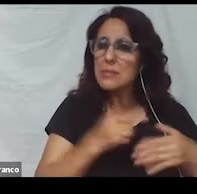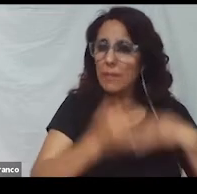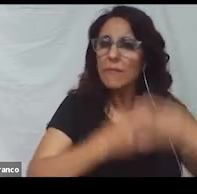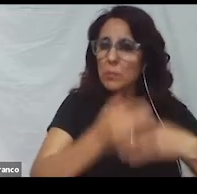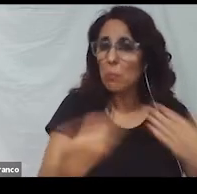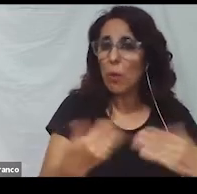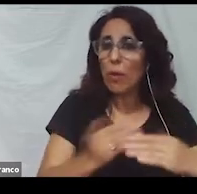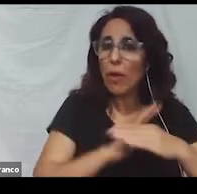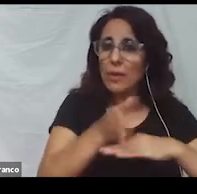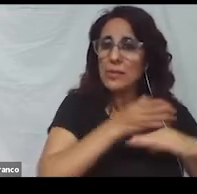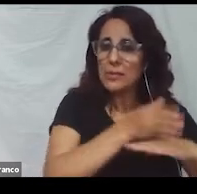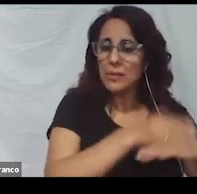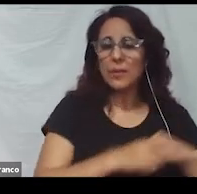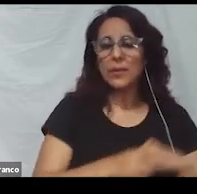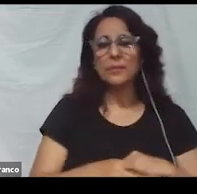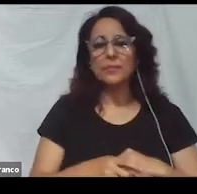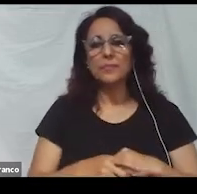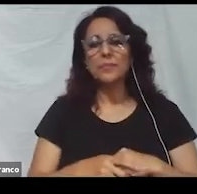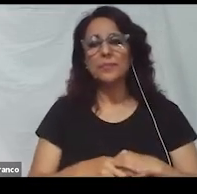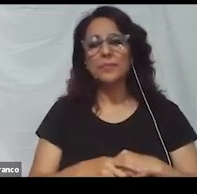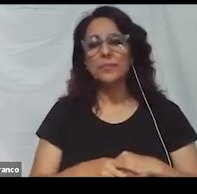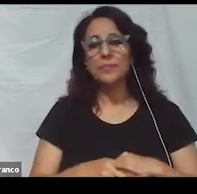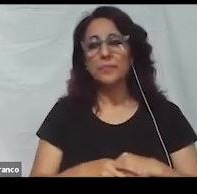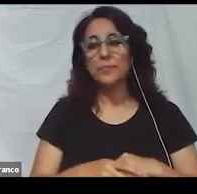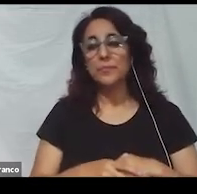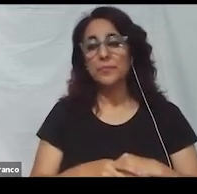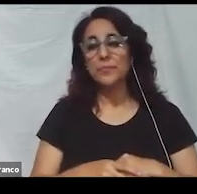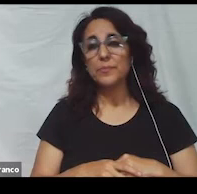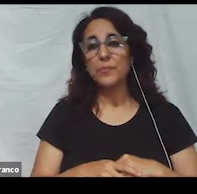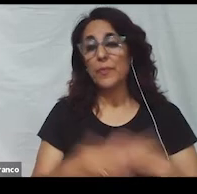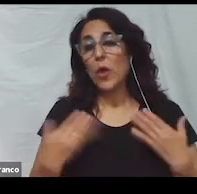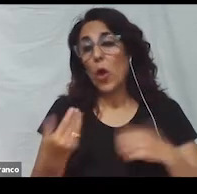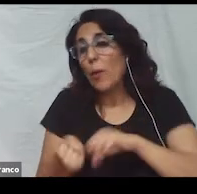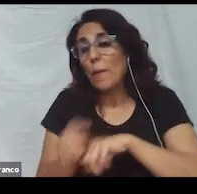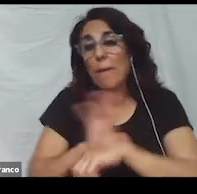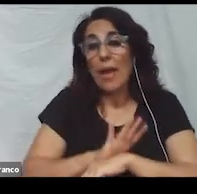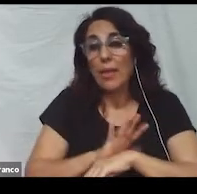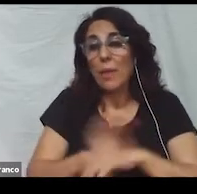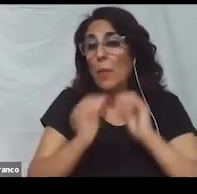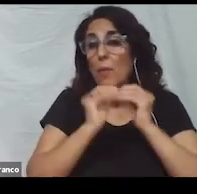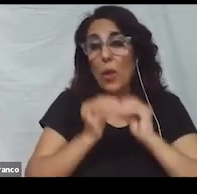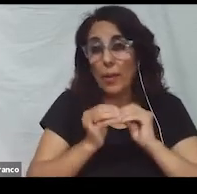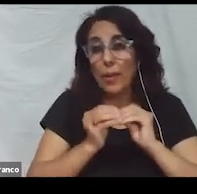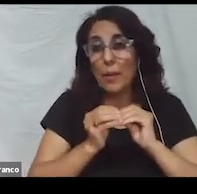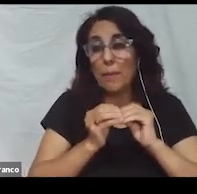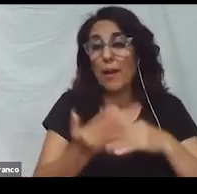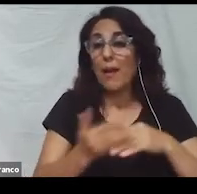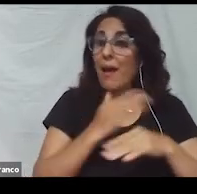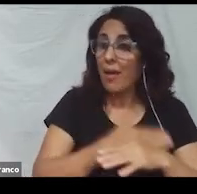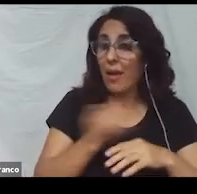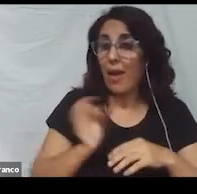es que cuando puedan, por supuesto, la pandemia no permitió eso, pero ahora quizás ya se va a